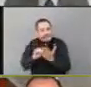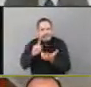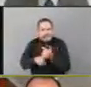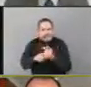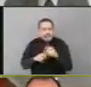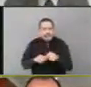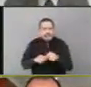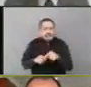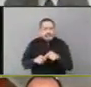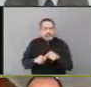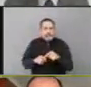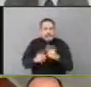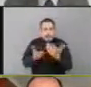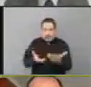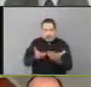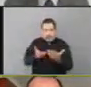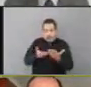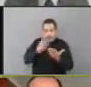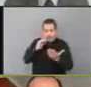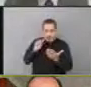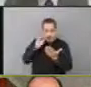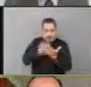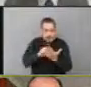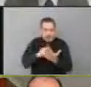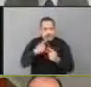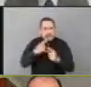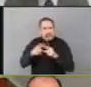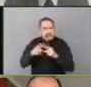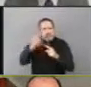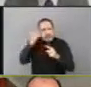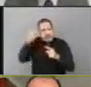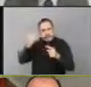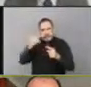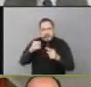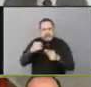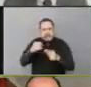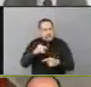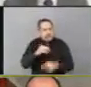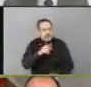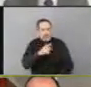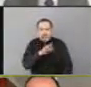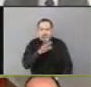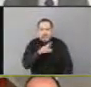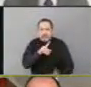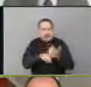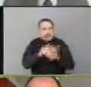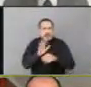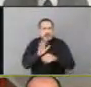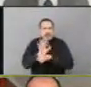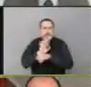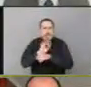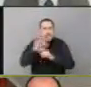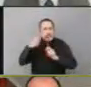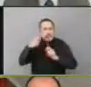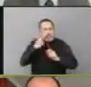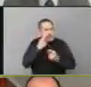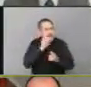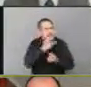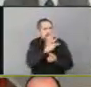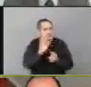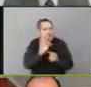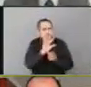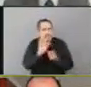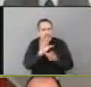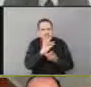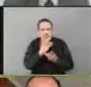esta versión que se nos está poniendo a consideración, diversos hechos notorios relacionados con la película que se pueden tomar en cuenta para